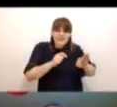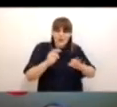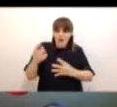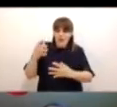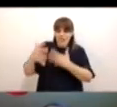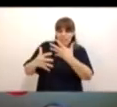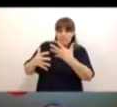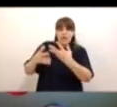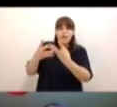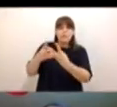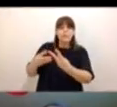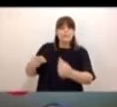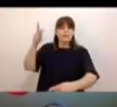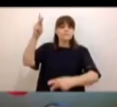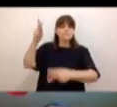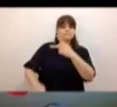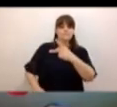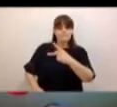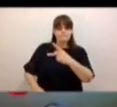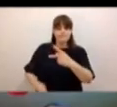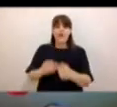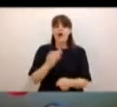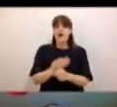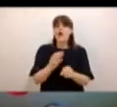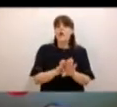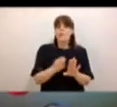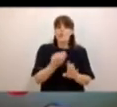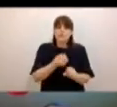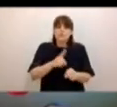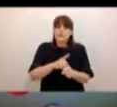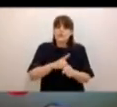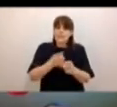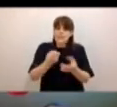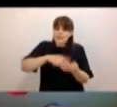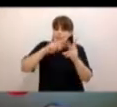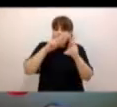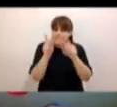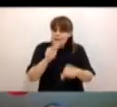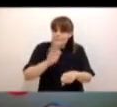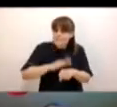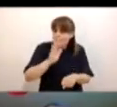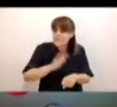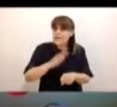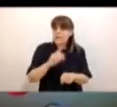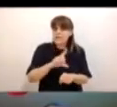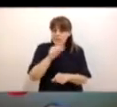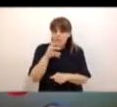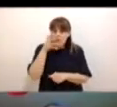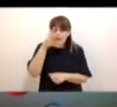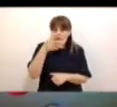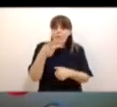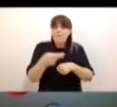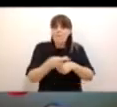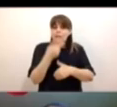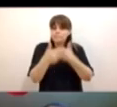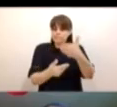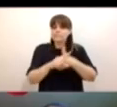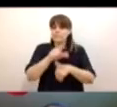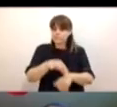pacífica empezando hoy y que sin duda veremos los efectos a lo largo del tiempo la siguiente por favor